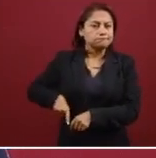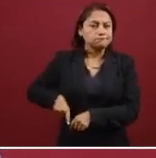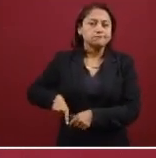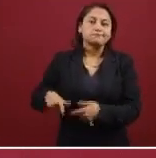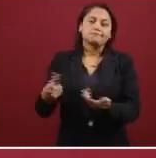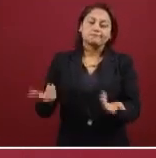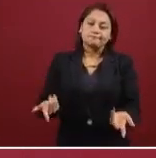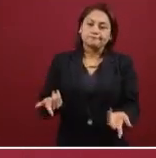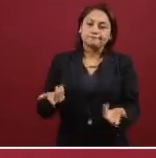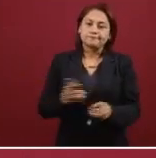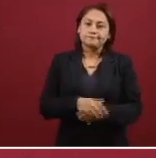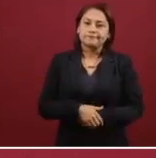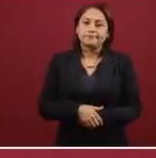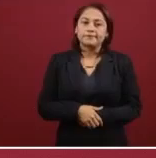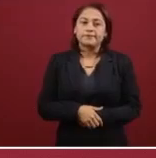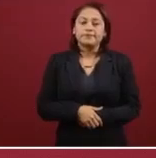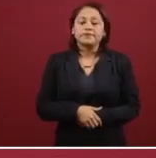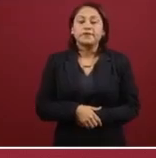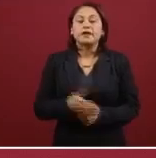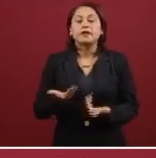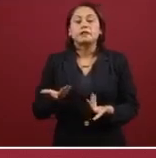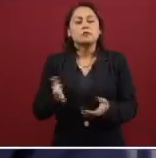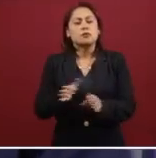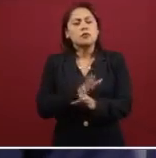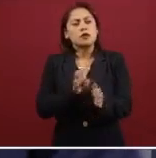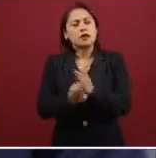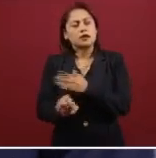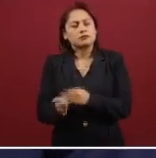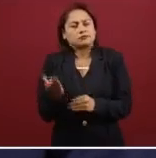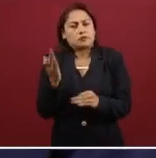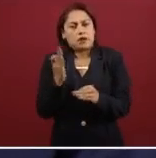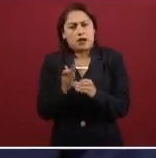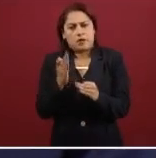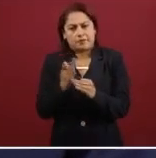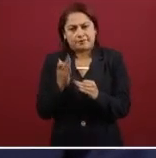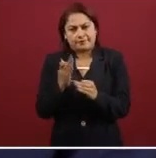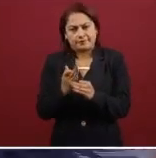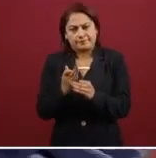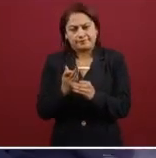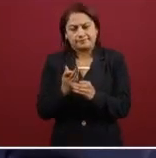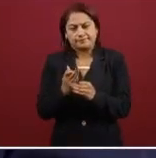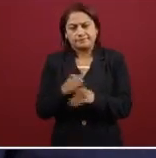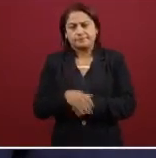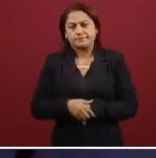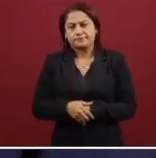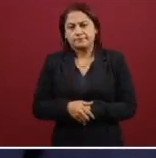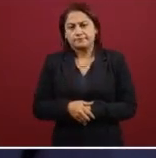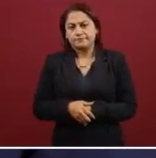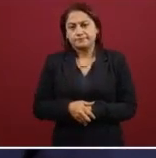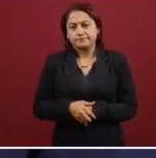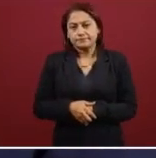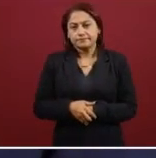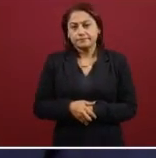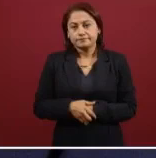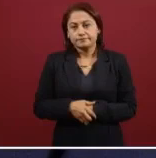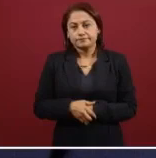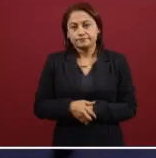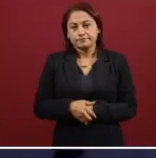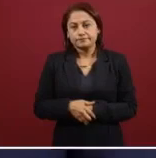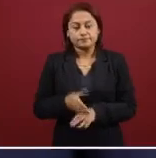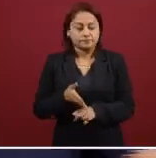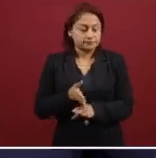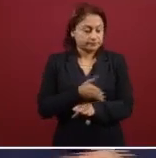Si nosotros nos metemos ahora a revisar este